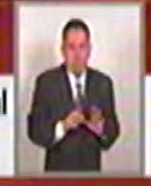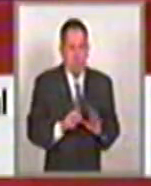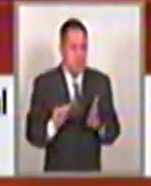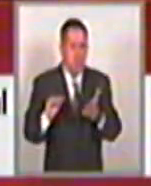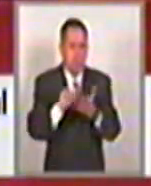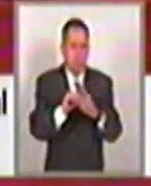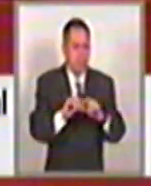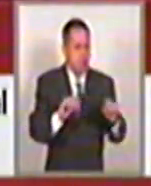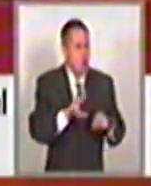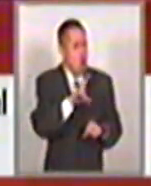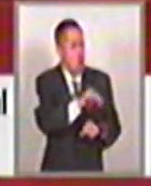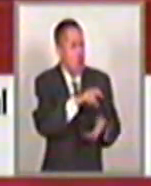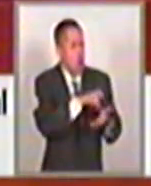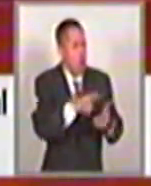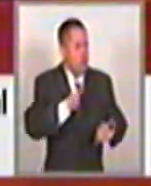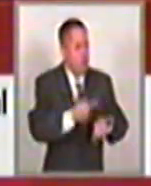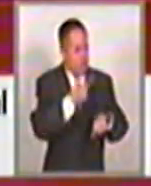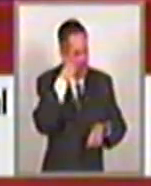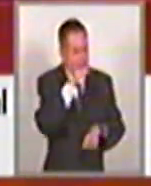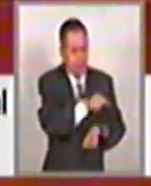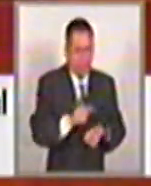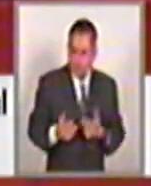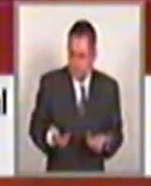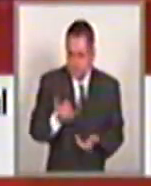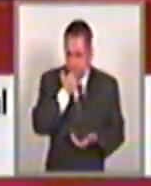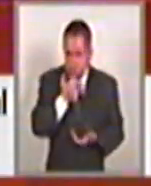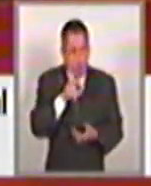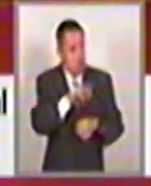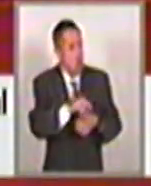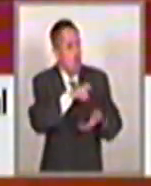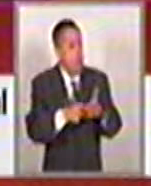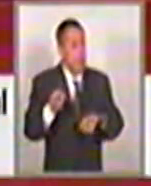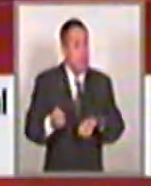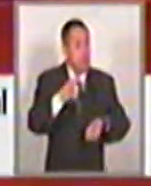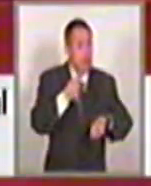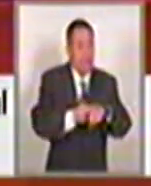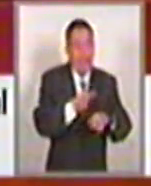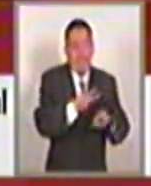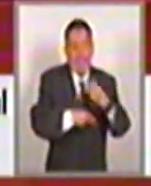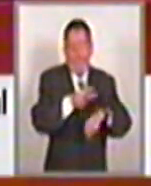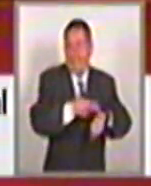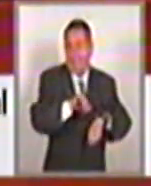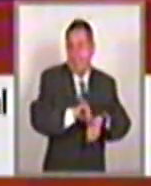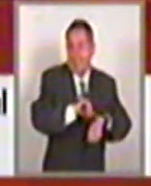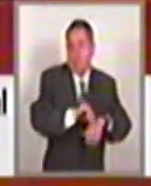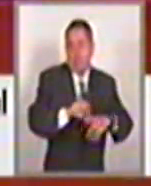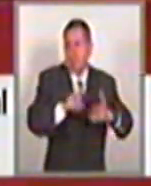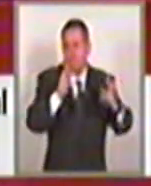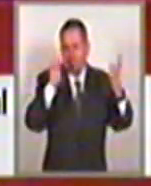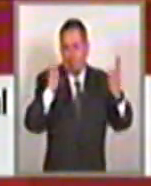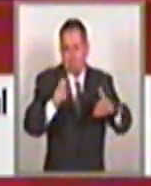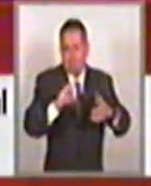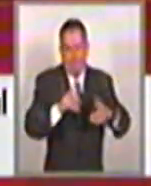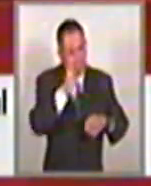establezcan: no consume este producto porque es nocivo para su salud, no establezca este producto porque es una de las causas